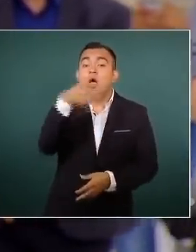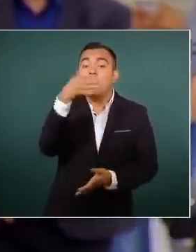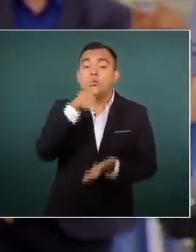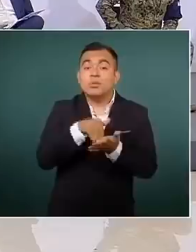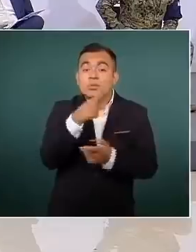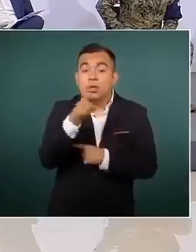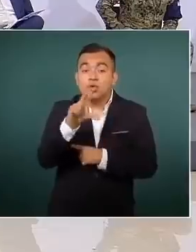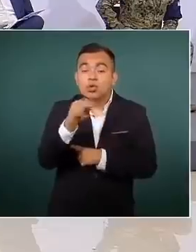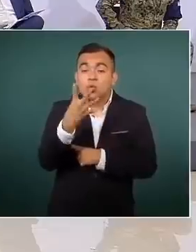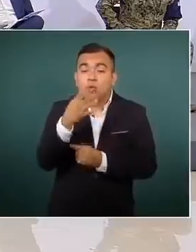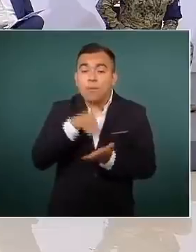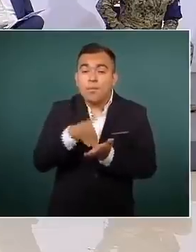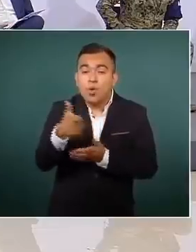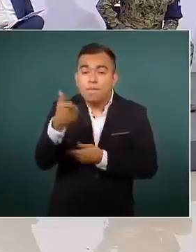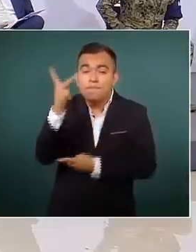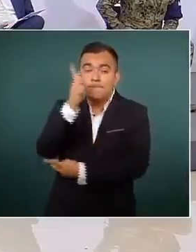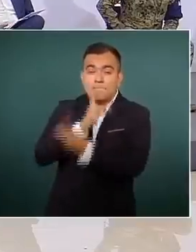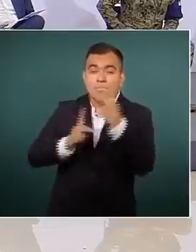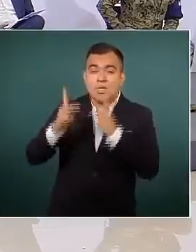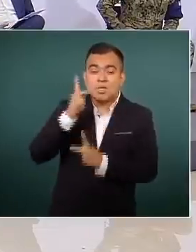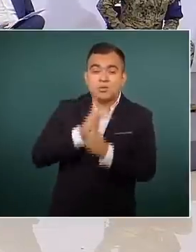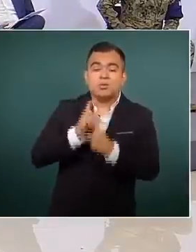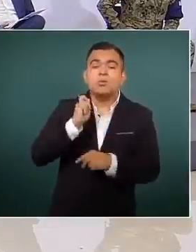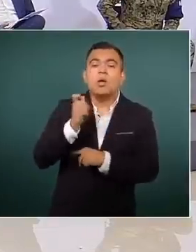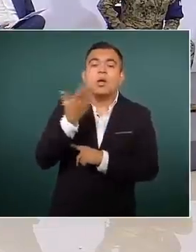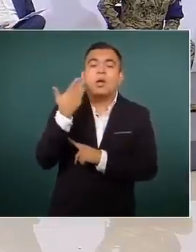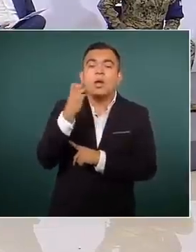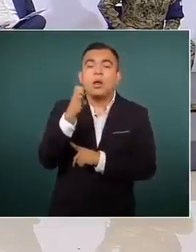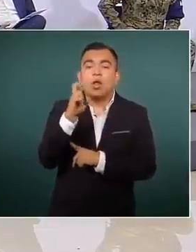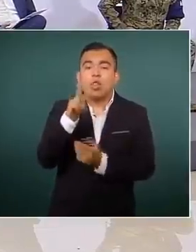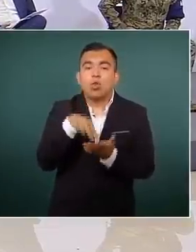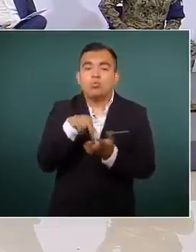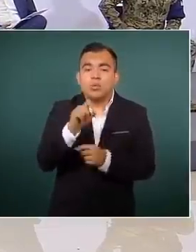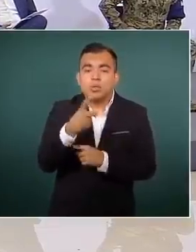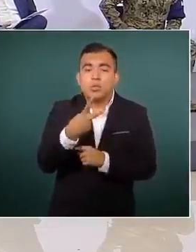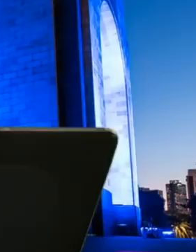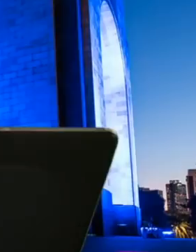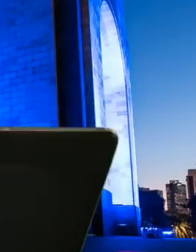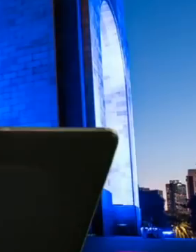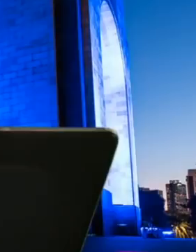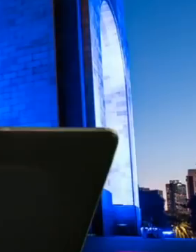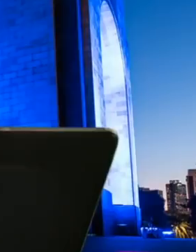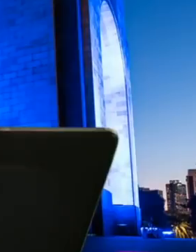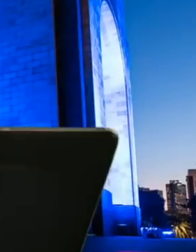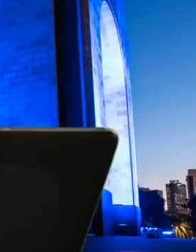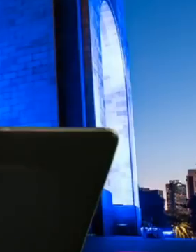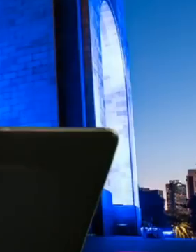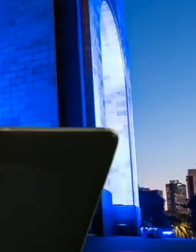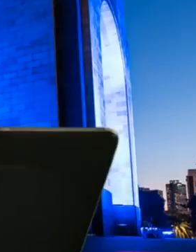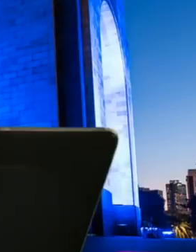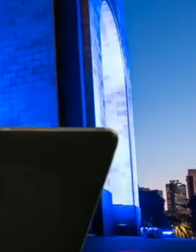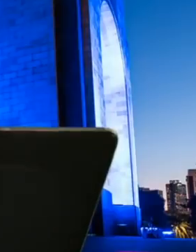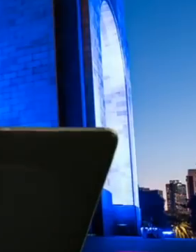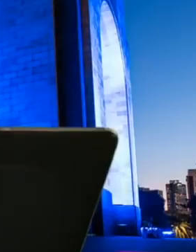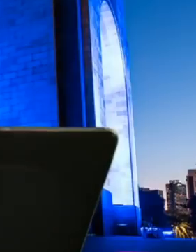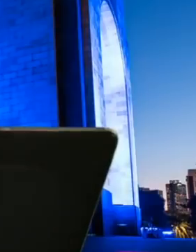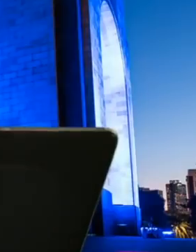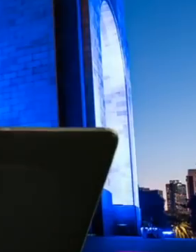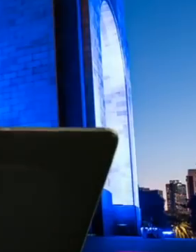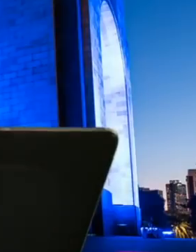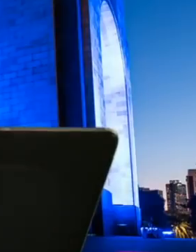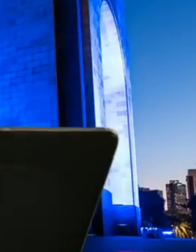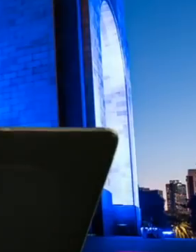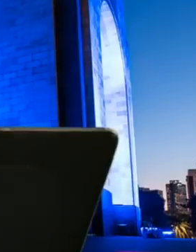mensajes cómo podemos proteger entre todos a juncal aquí te lo vamos a decir videos al rival times suizo un soltero y hoy te